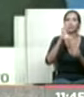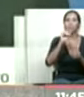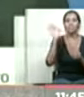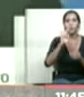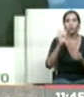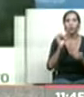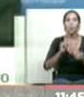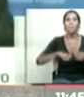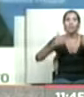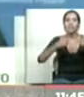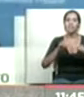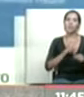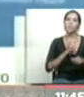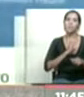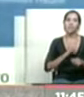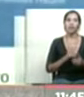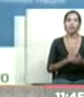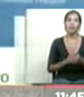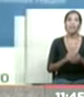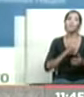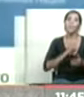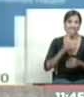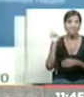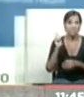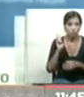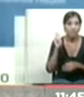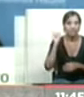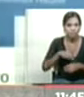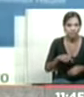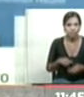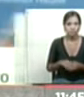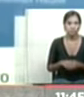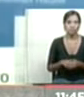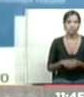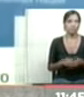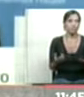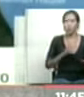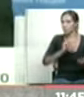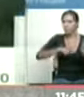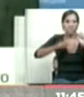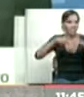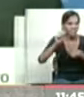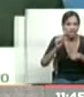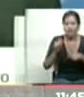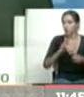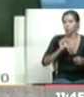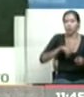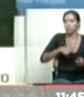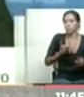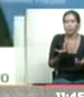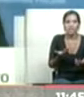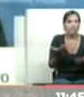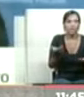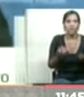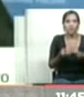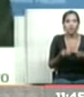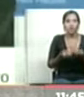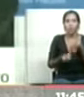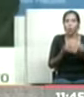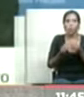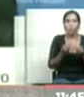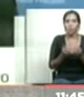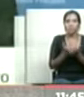o más de la propiedad. Las propiedades venezolanas también. No se pueden vender, no se pueden colocar como